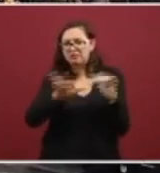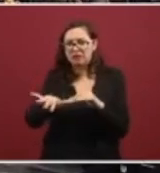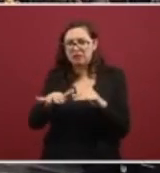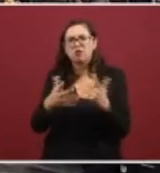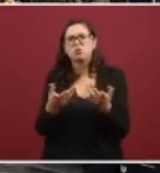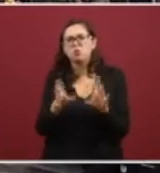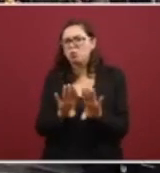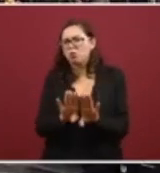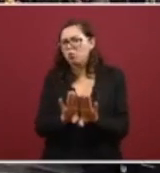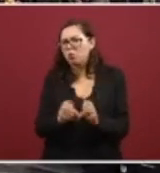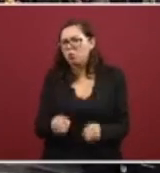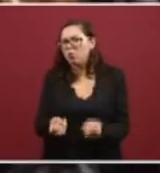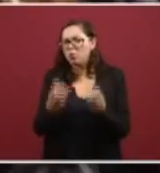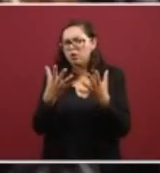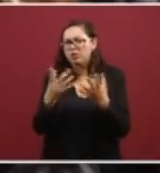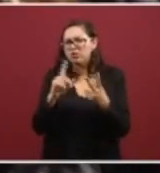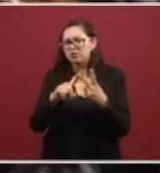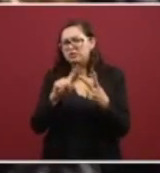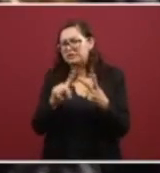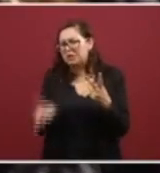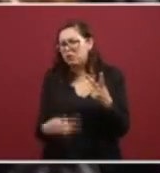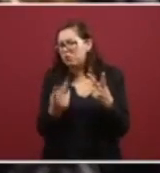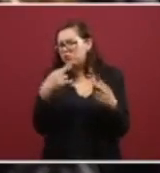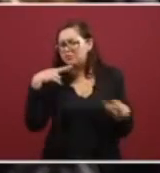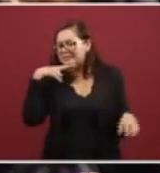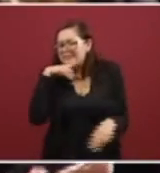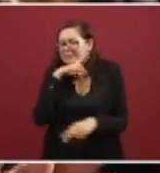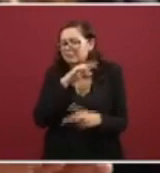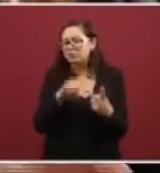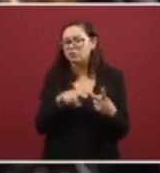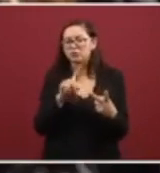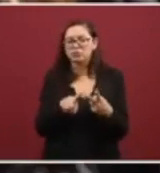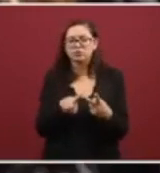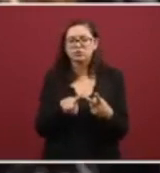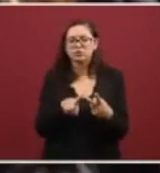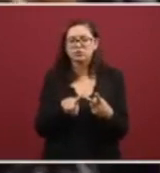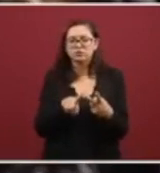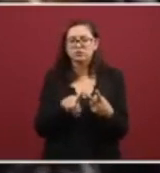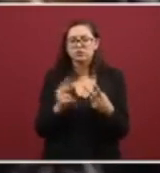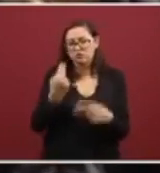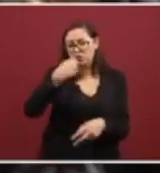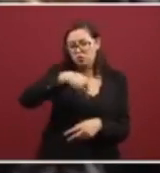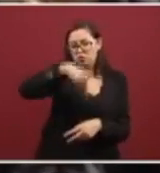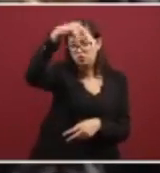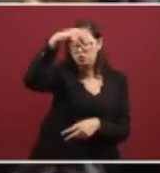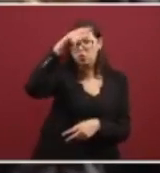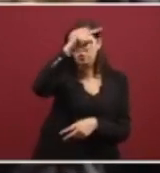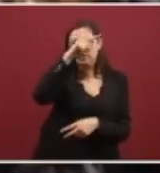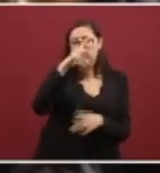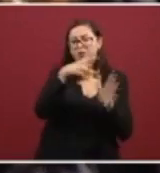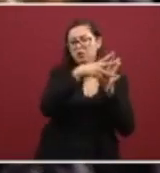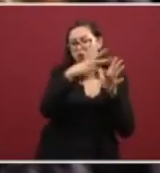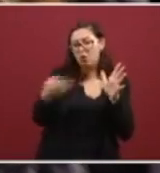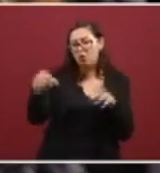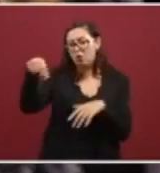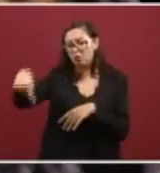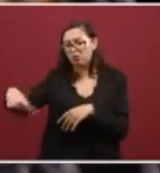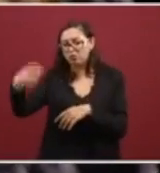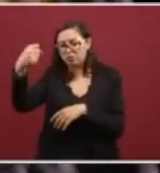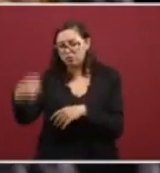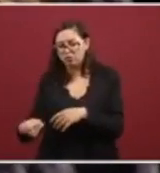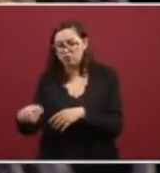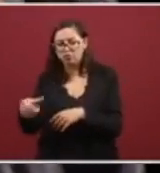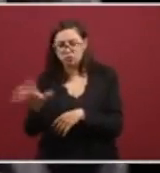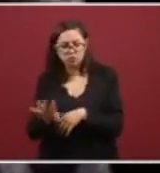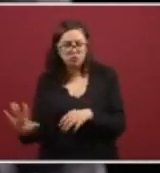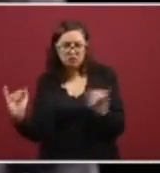Y una segunda rapidísima. Comentó ayer también que se esperaba que lo que hay en el norte, la infraestructura, se replicara en buena medida en la